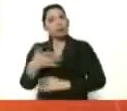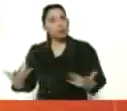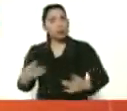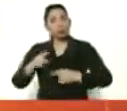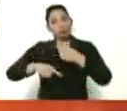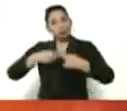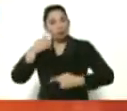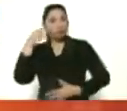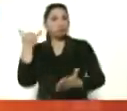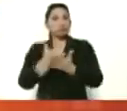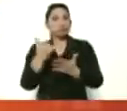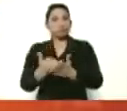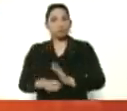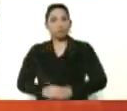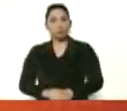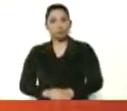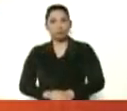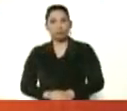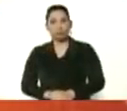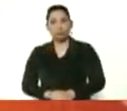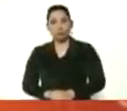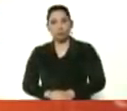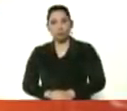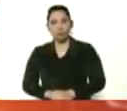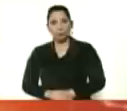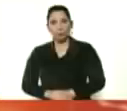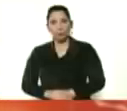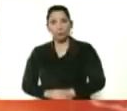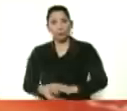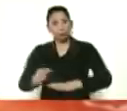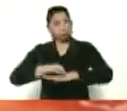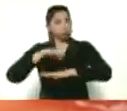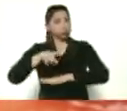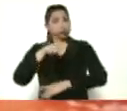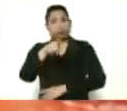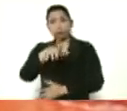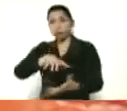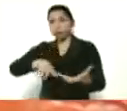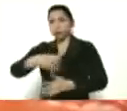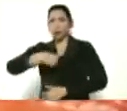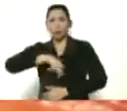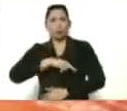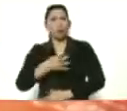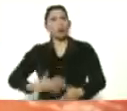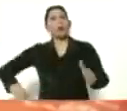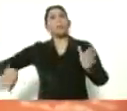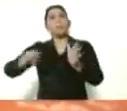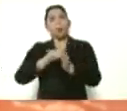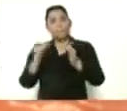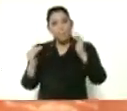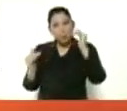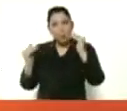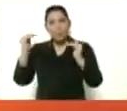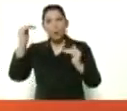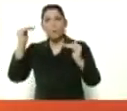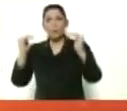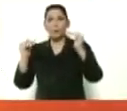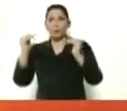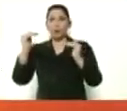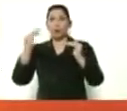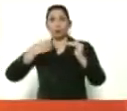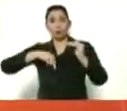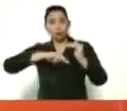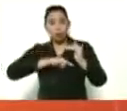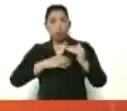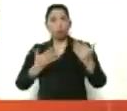a despejar esta situación, la vamos a volver a equilibrar, vamos